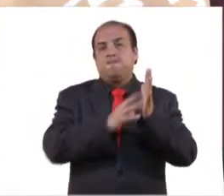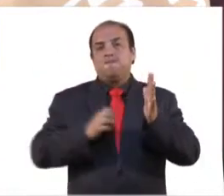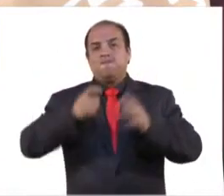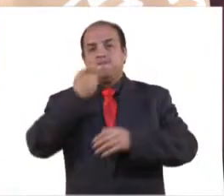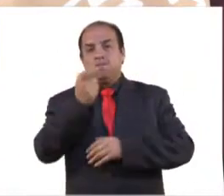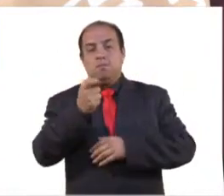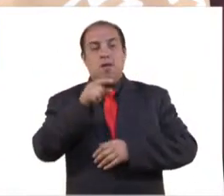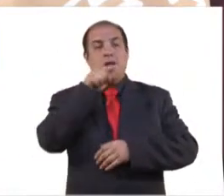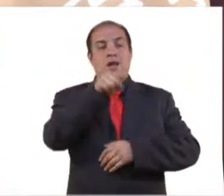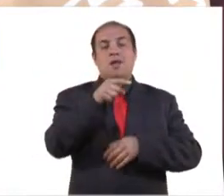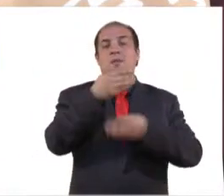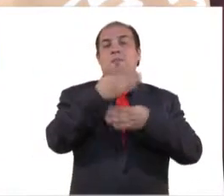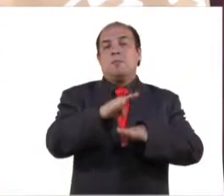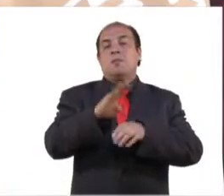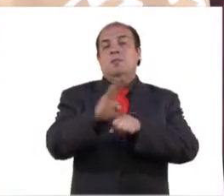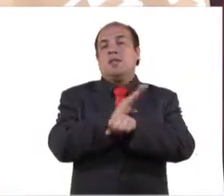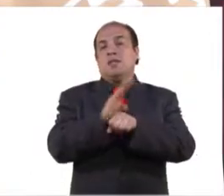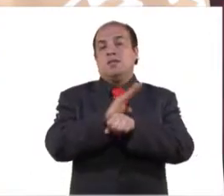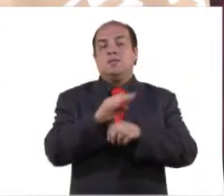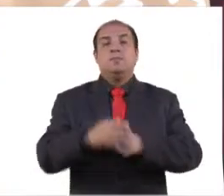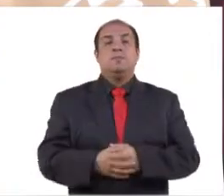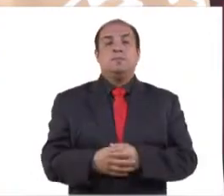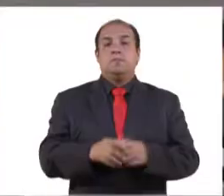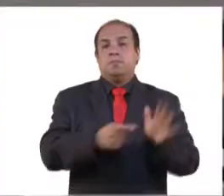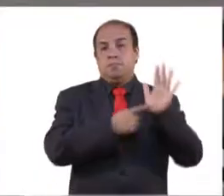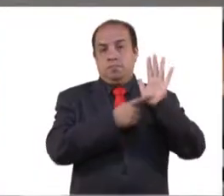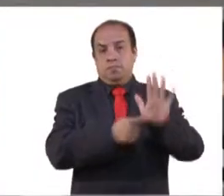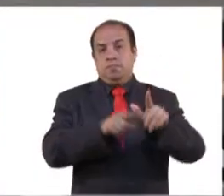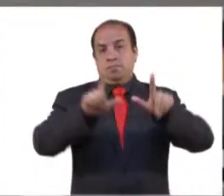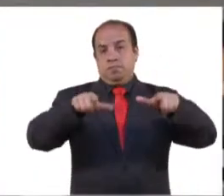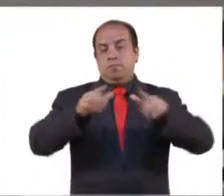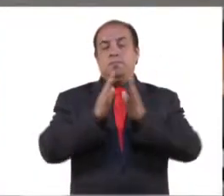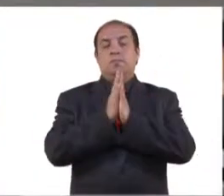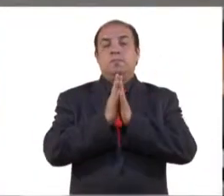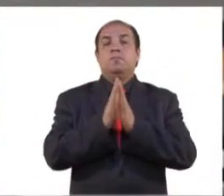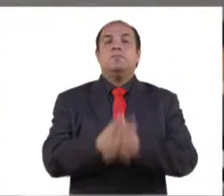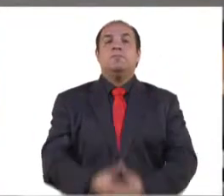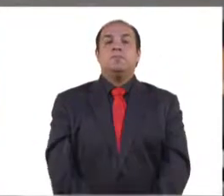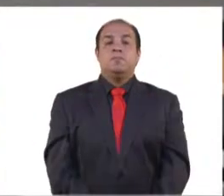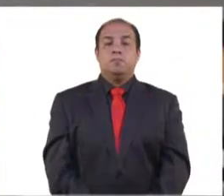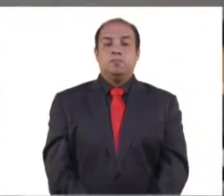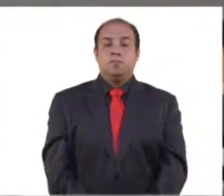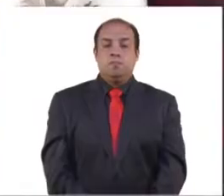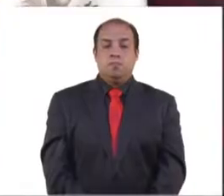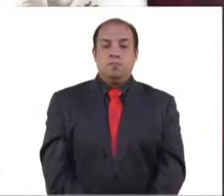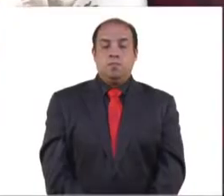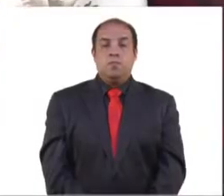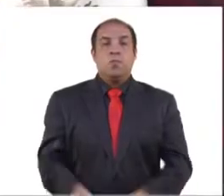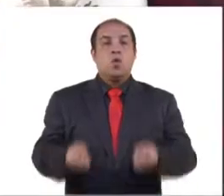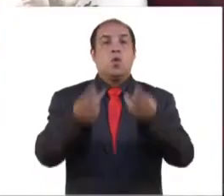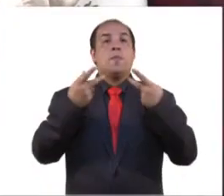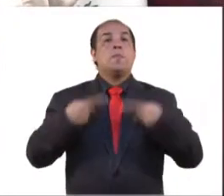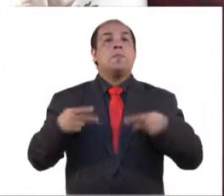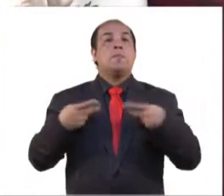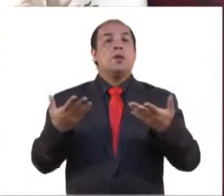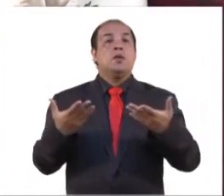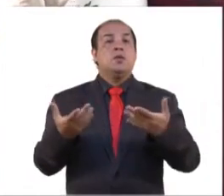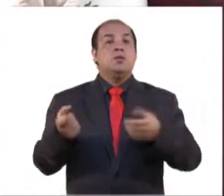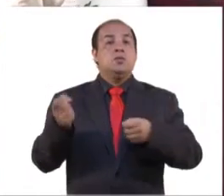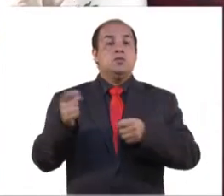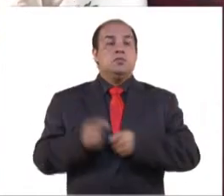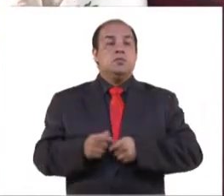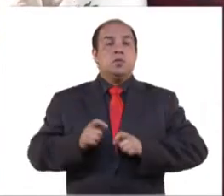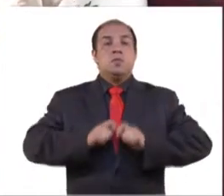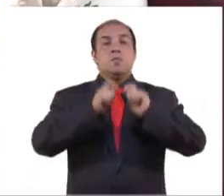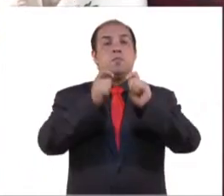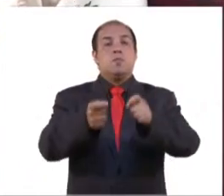estas sucursales. Entonces, ¿sí me ayudan con la presentación? Adelante. ¿Cuántos derechohabientes van a recibir